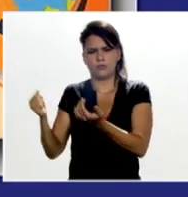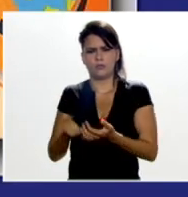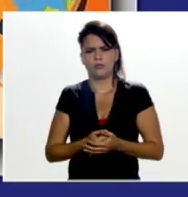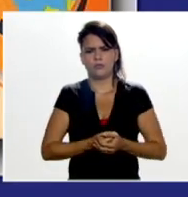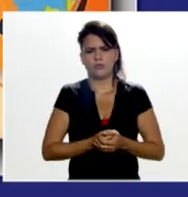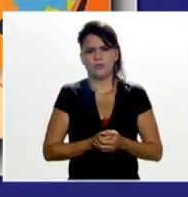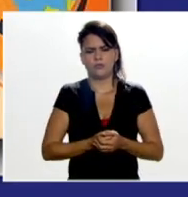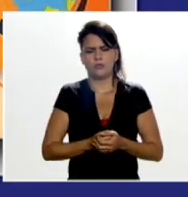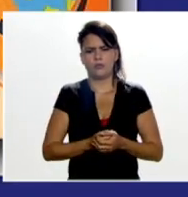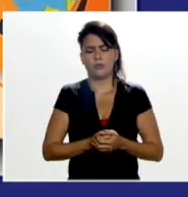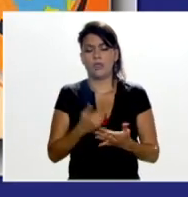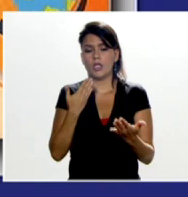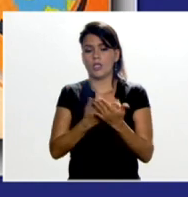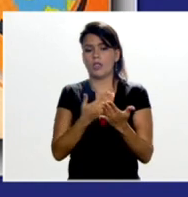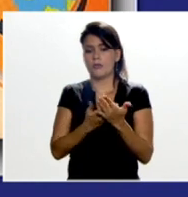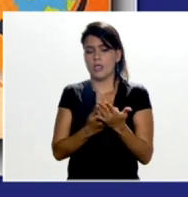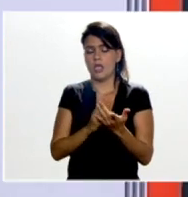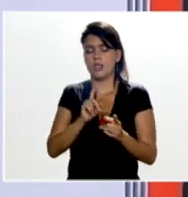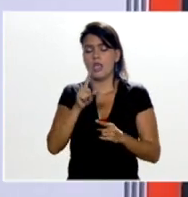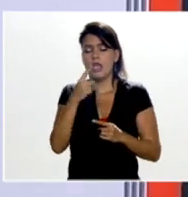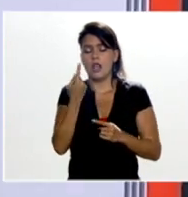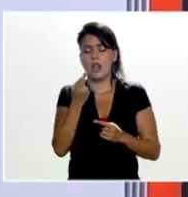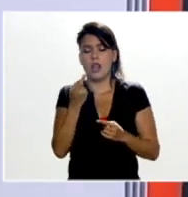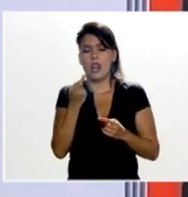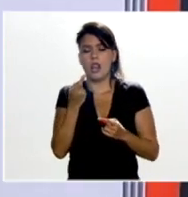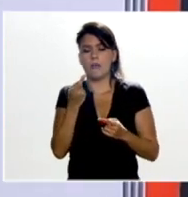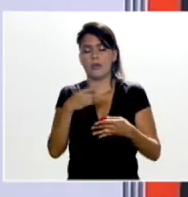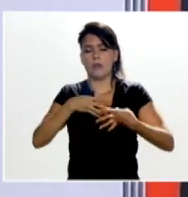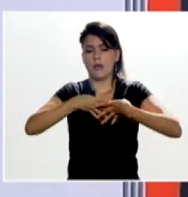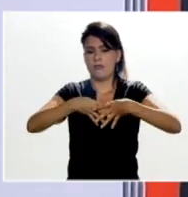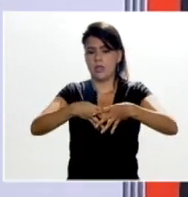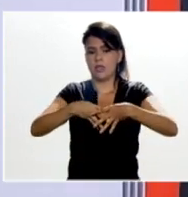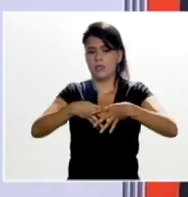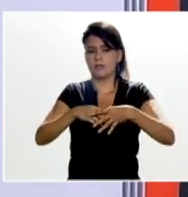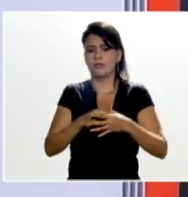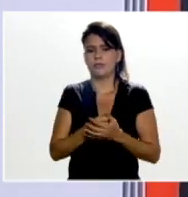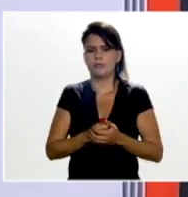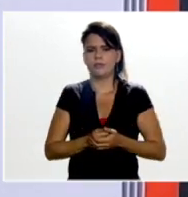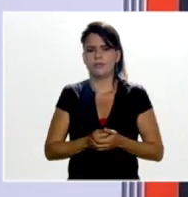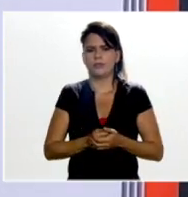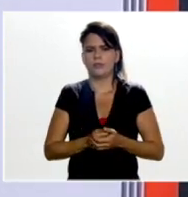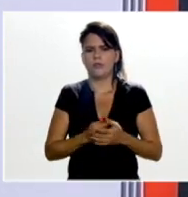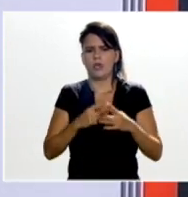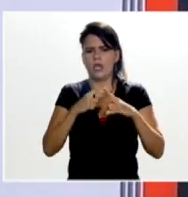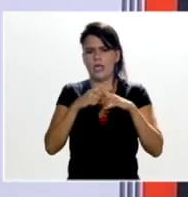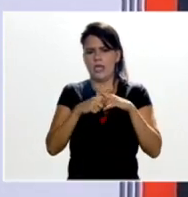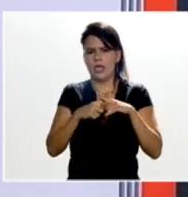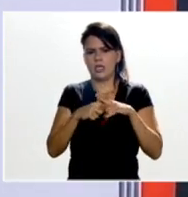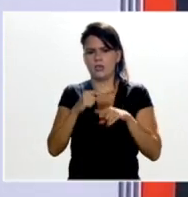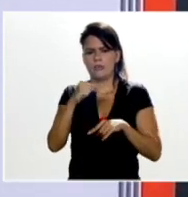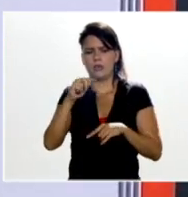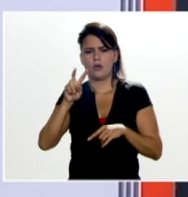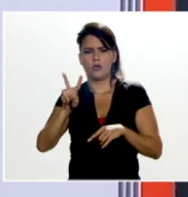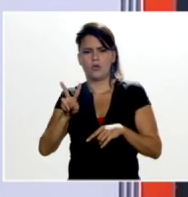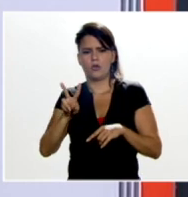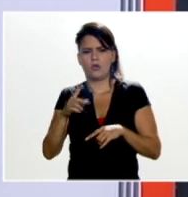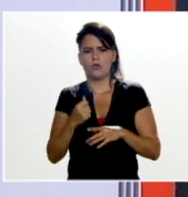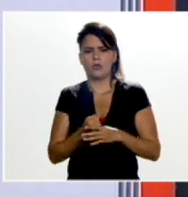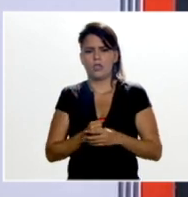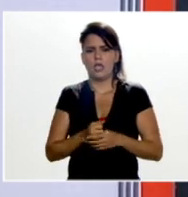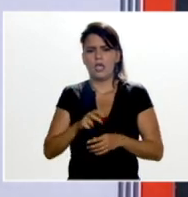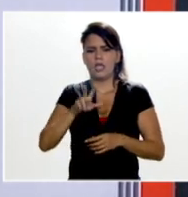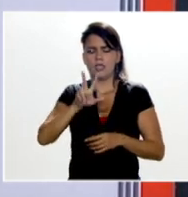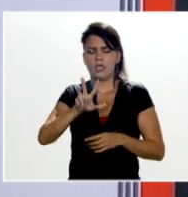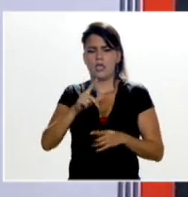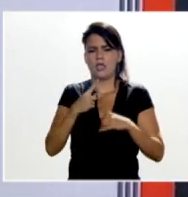El determinante, la primera fila, los elementos son el x y la 2, y la segunda fila, los elementos son el 3 y